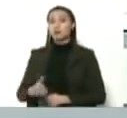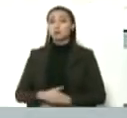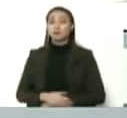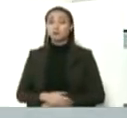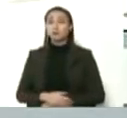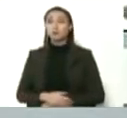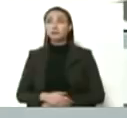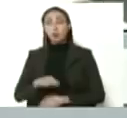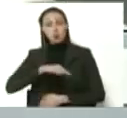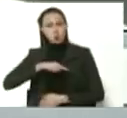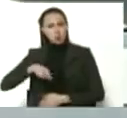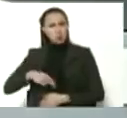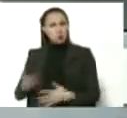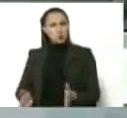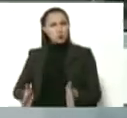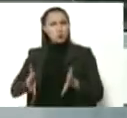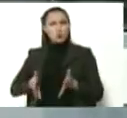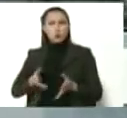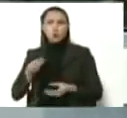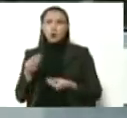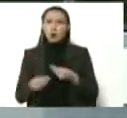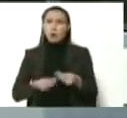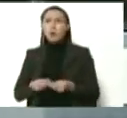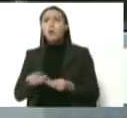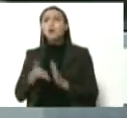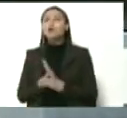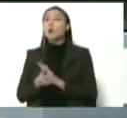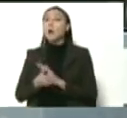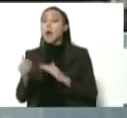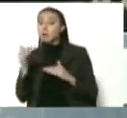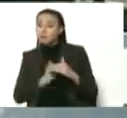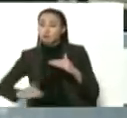Y logramos en un alto nivel